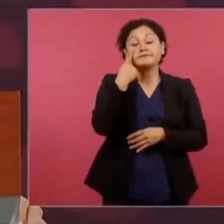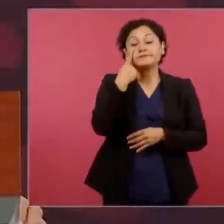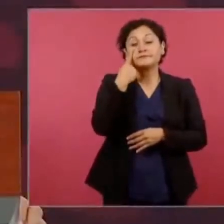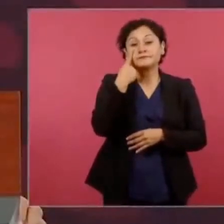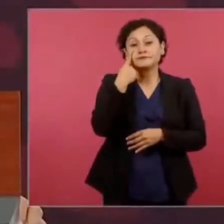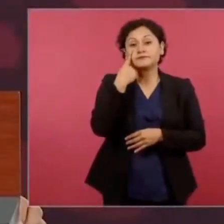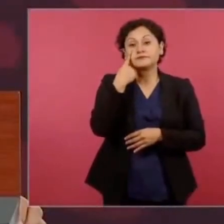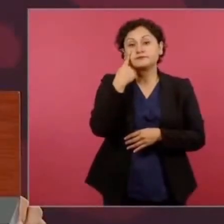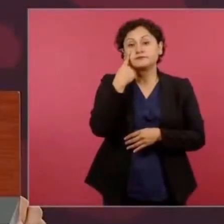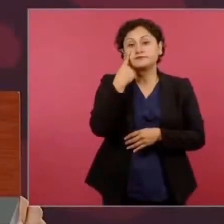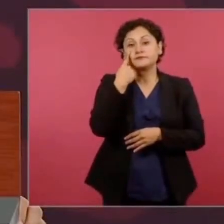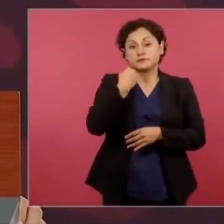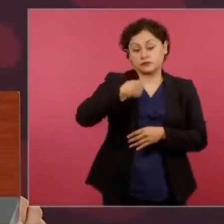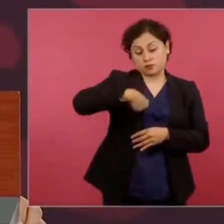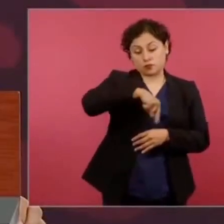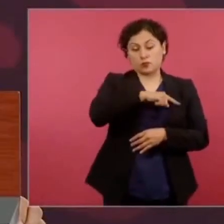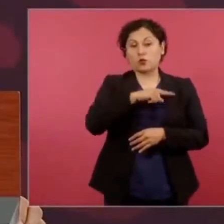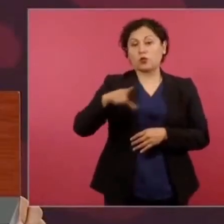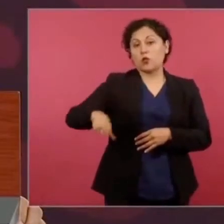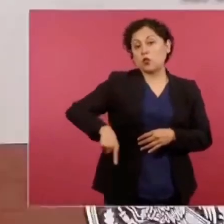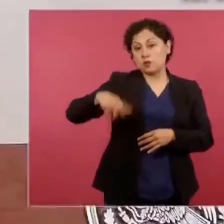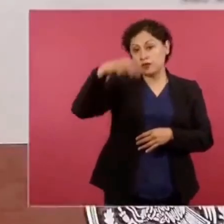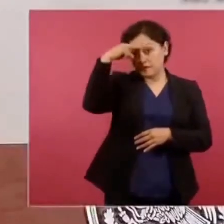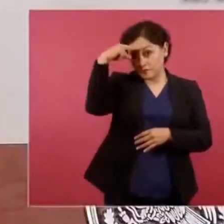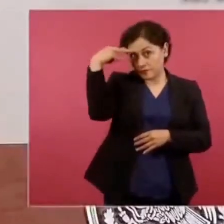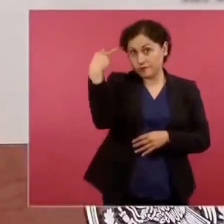nosotros aplicando una estrategia